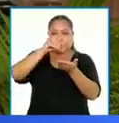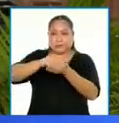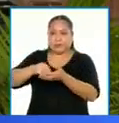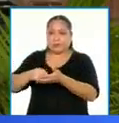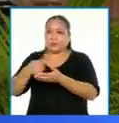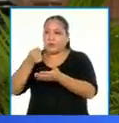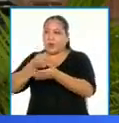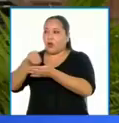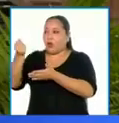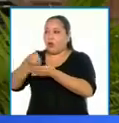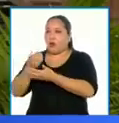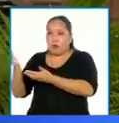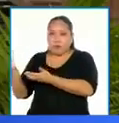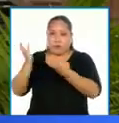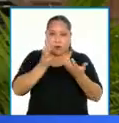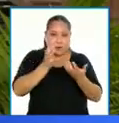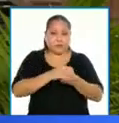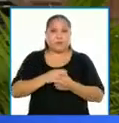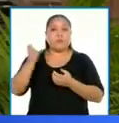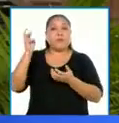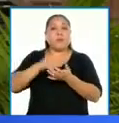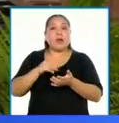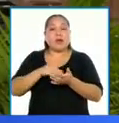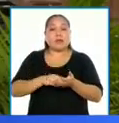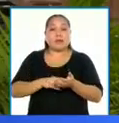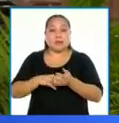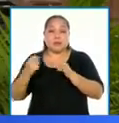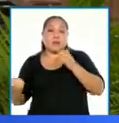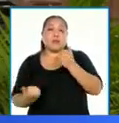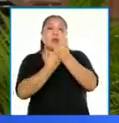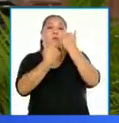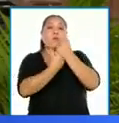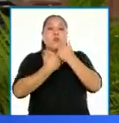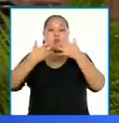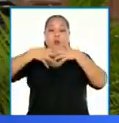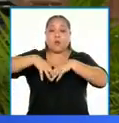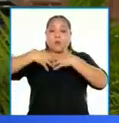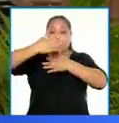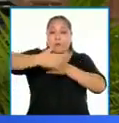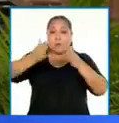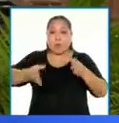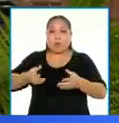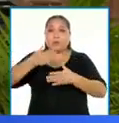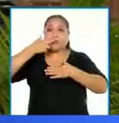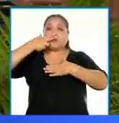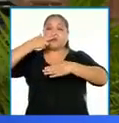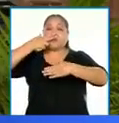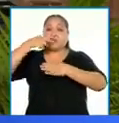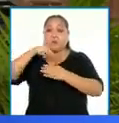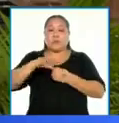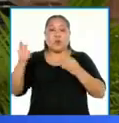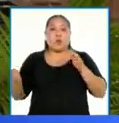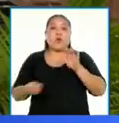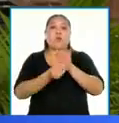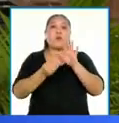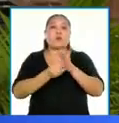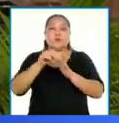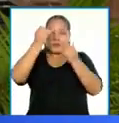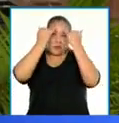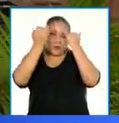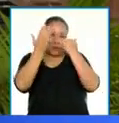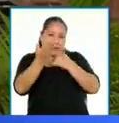importación, más lo que está siendo reforzado por el lado de las plantas, que adiciono para que tengan también una